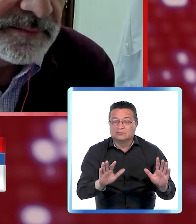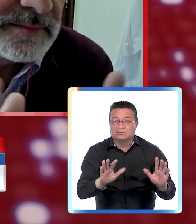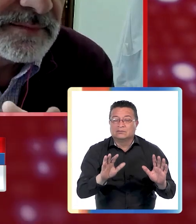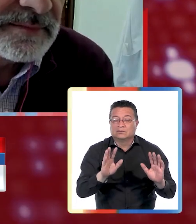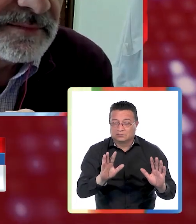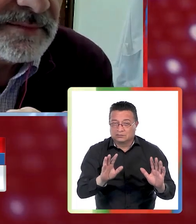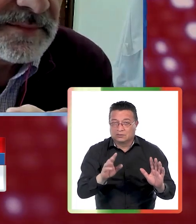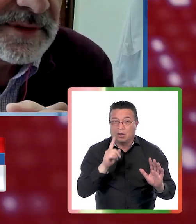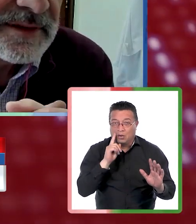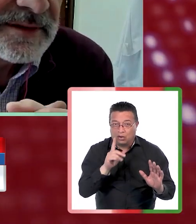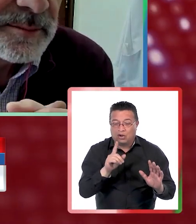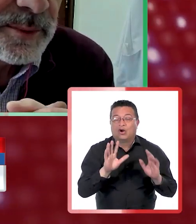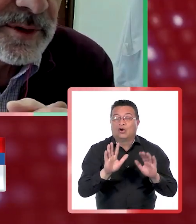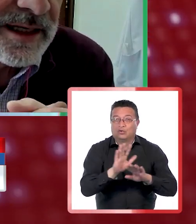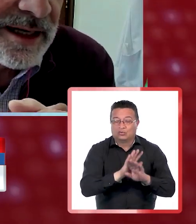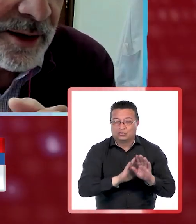fatal.